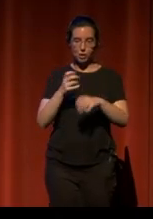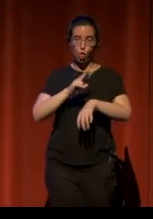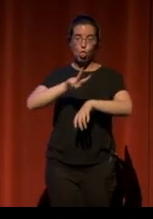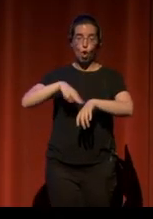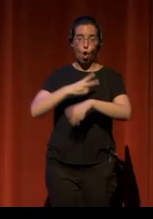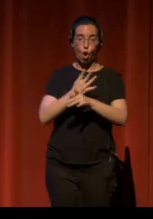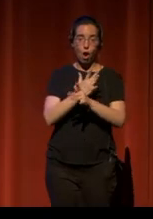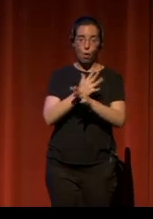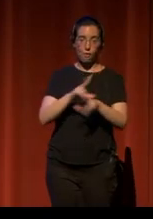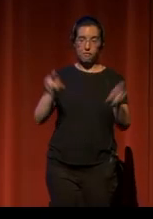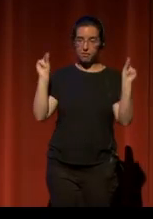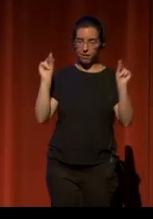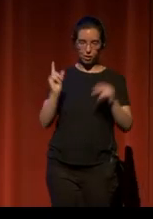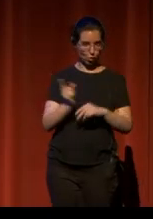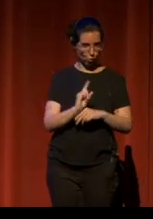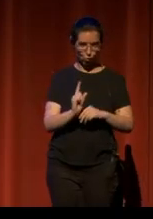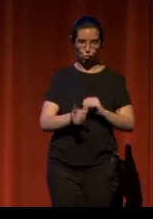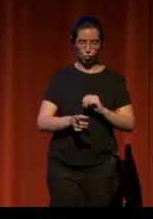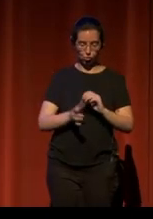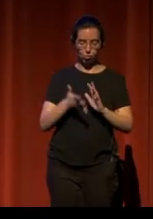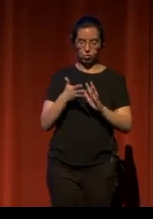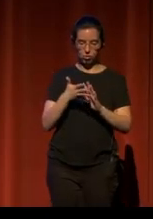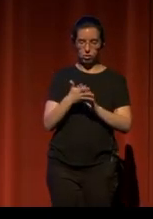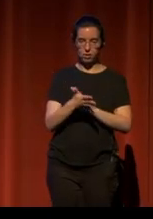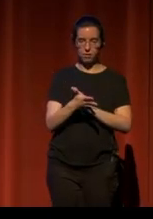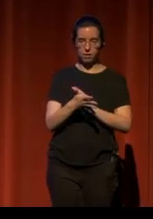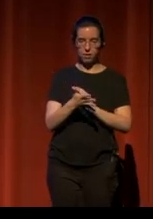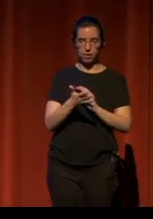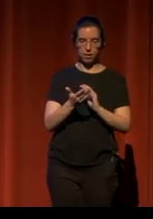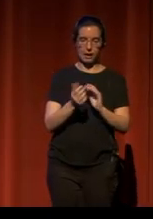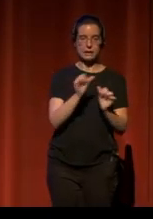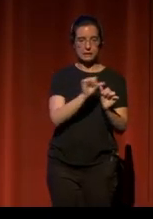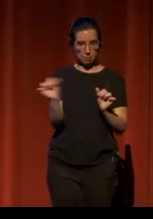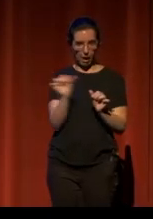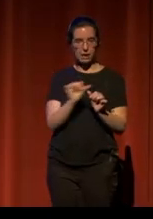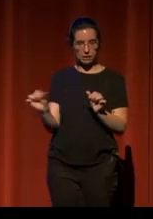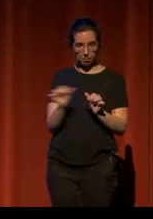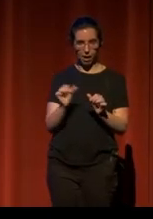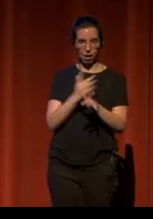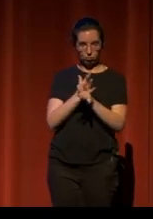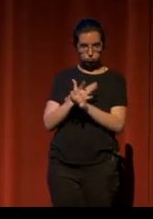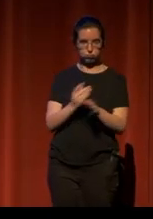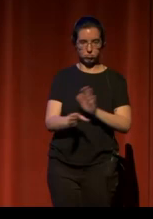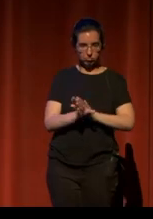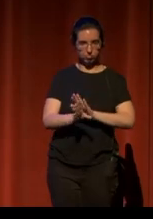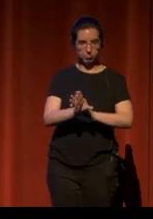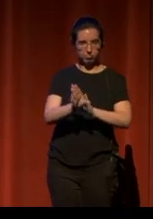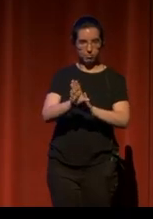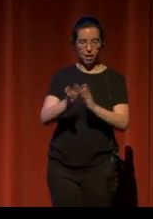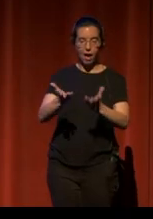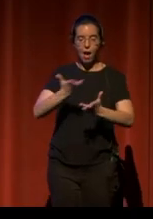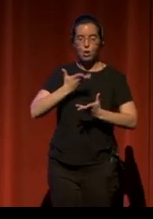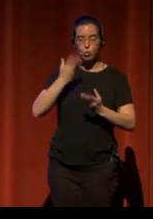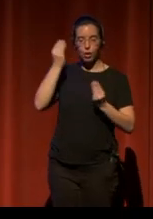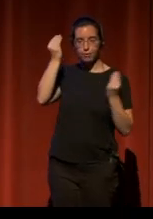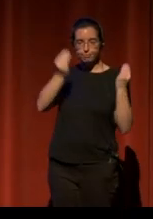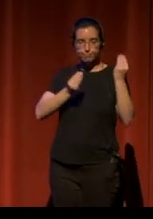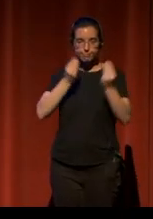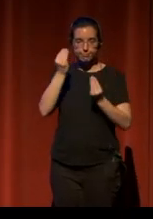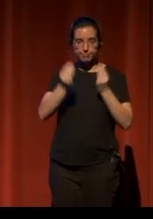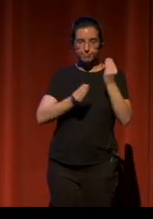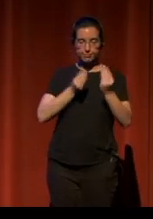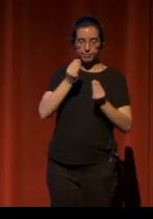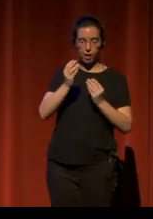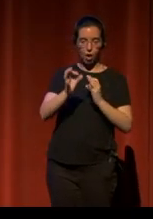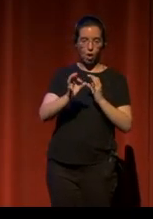sino que se que se juega a lo largo de de de varias semanas no y y que nos ayuda a pensar nuestra organización como un